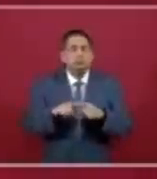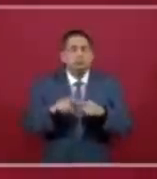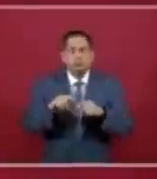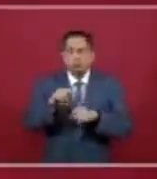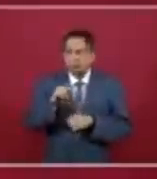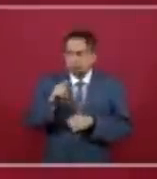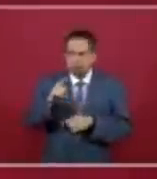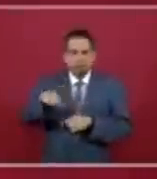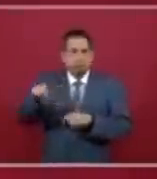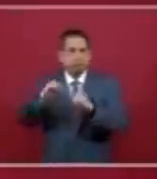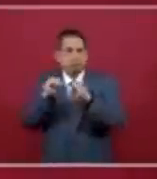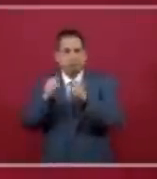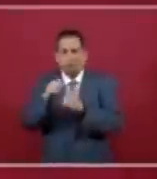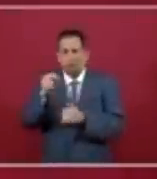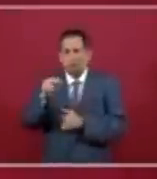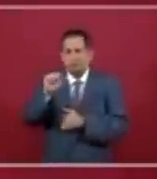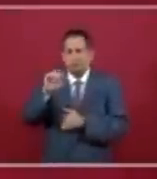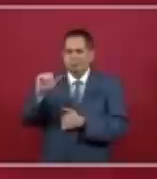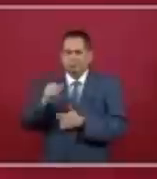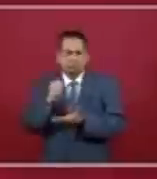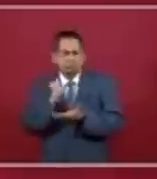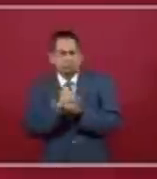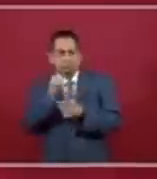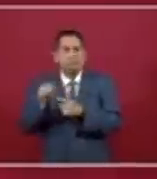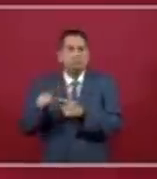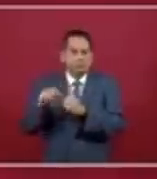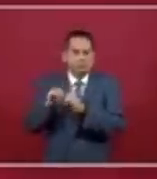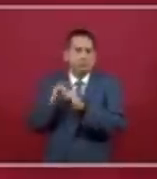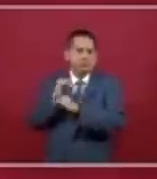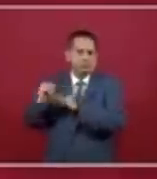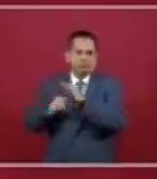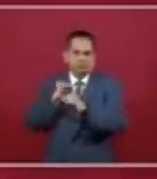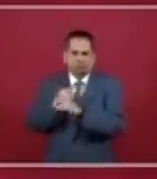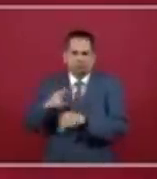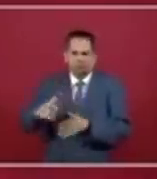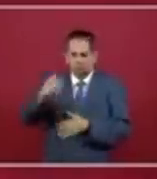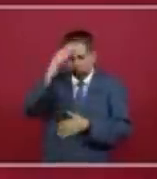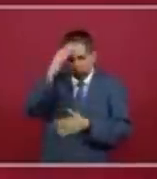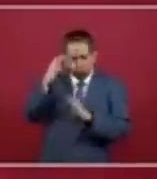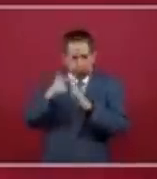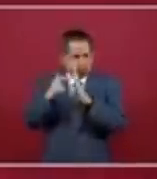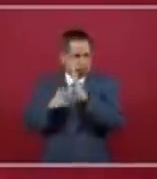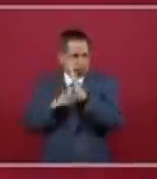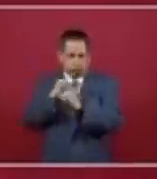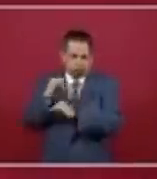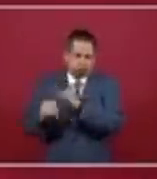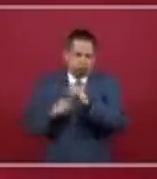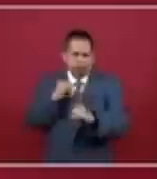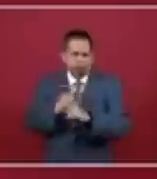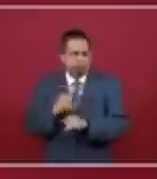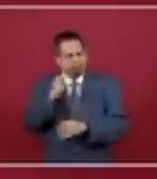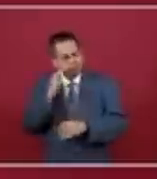ACA, que es una organización internacionalmente conocida, con parámetros internacionales,